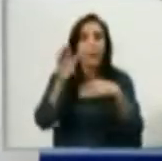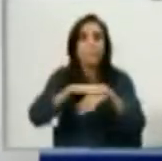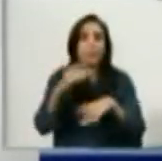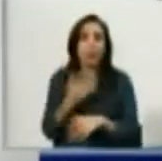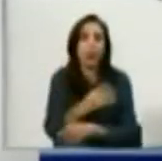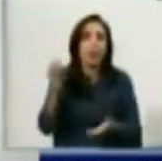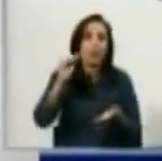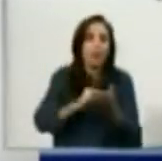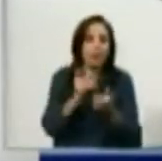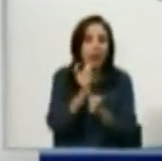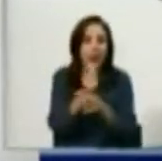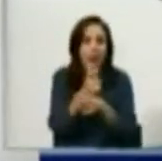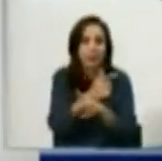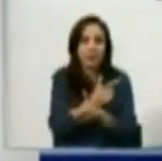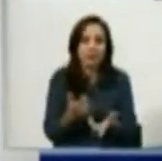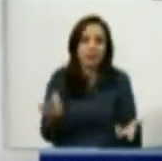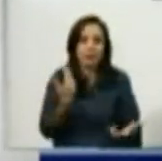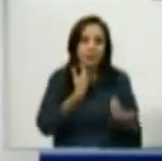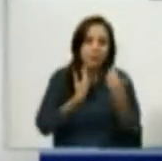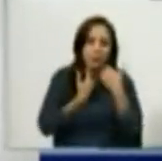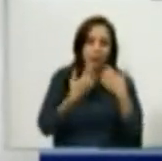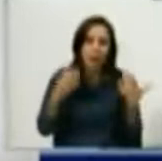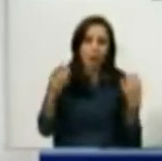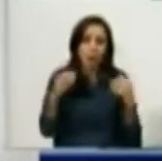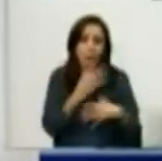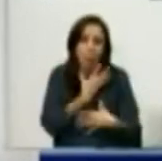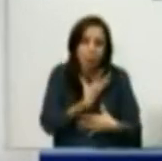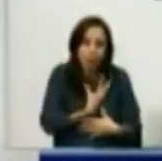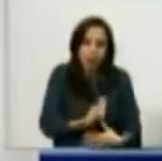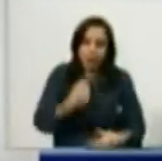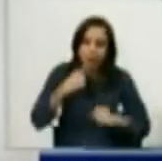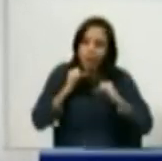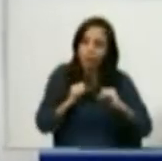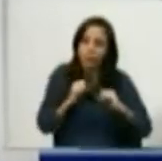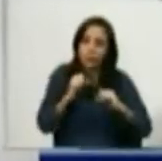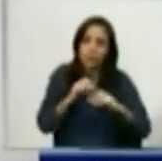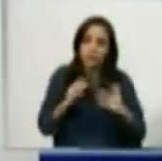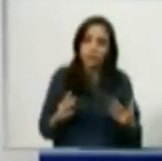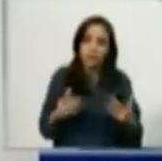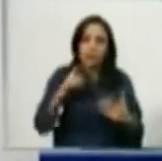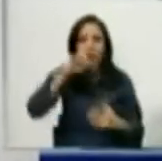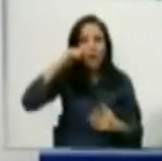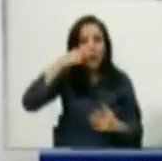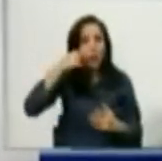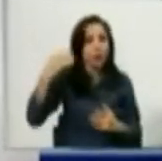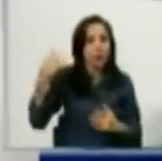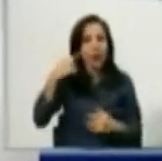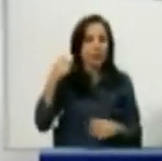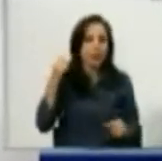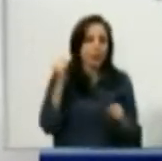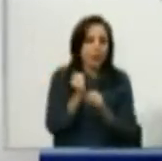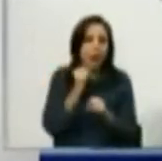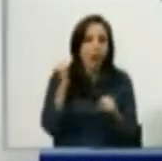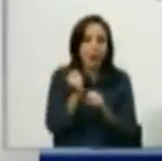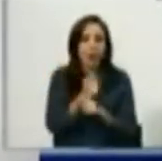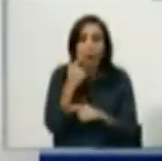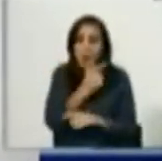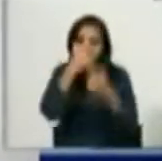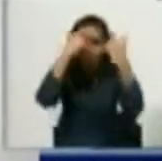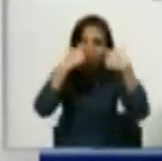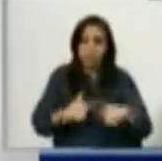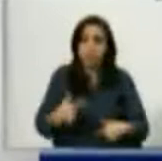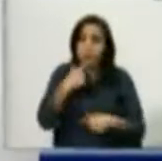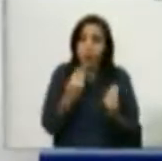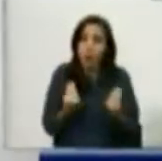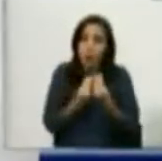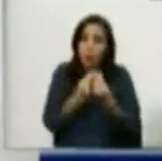reaparecido no había una noticia más dolorosa una vez dicho esto recuerdo que se dedicó a mitigar el dolor suyo y nuestro